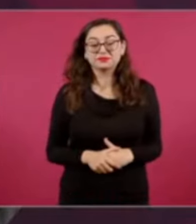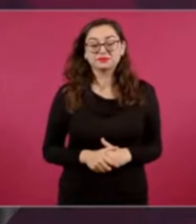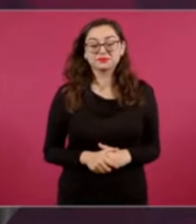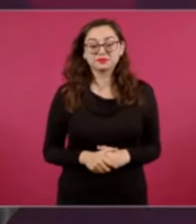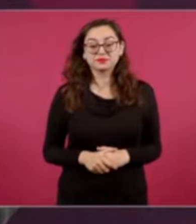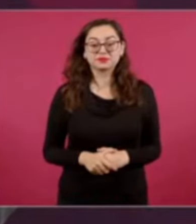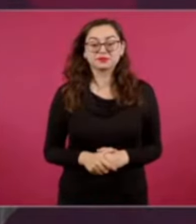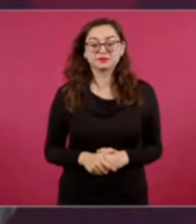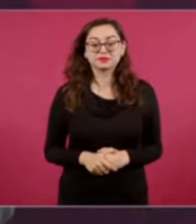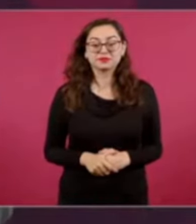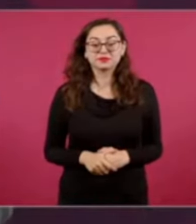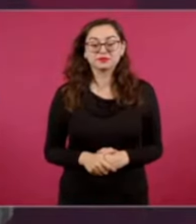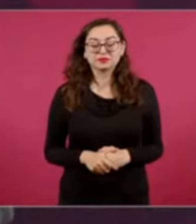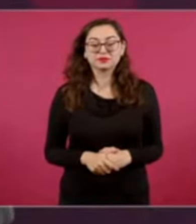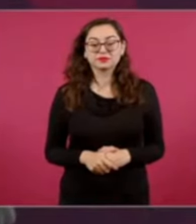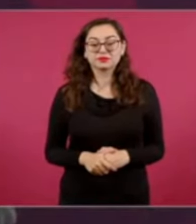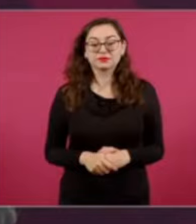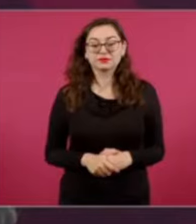Pero es